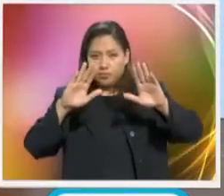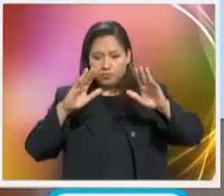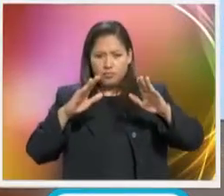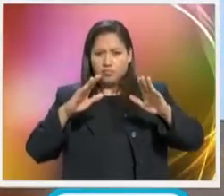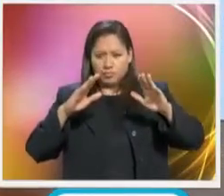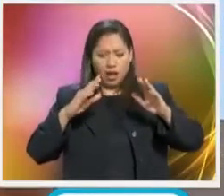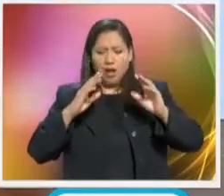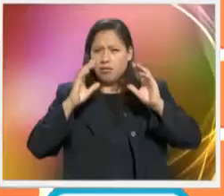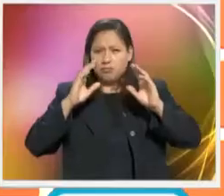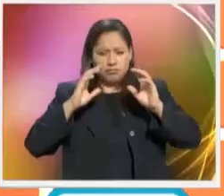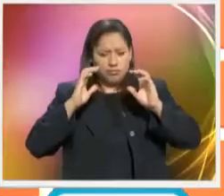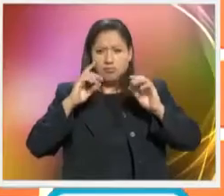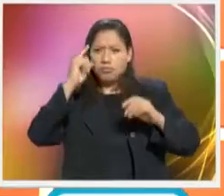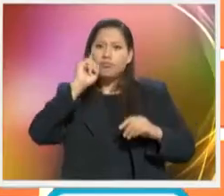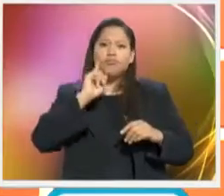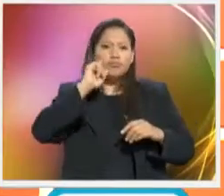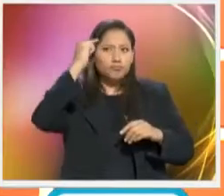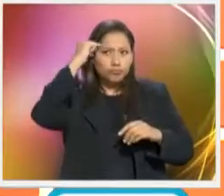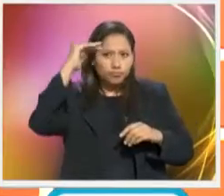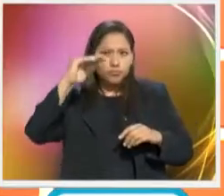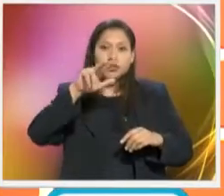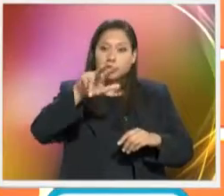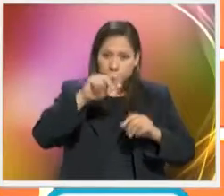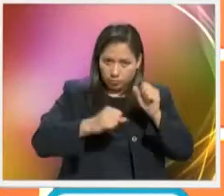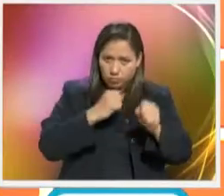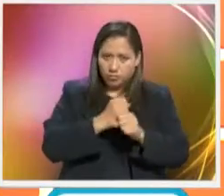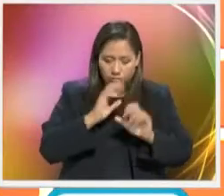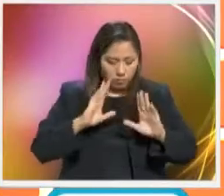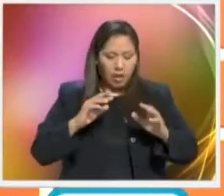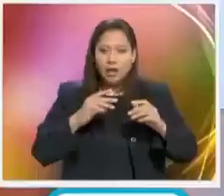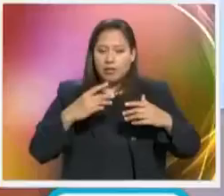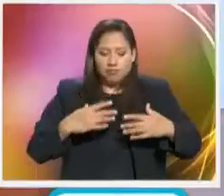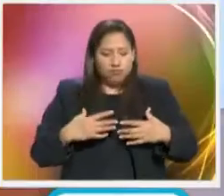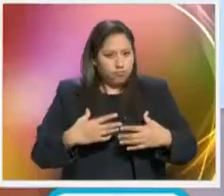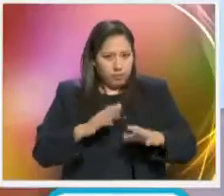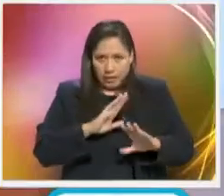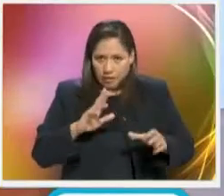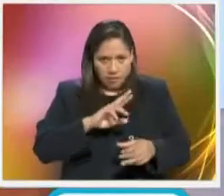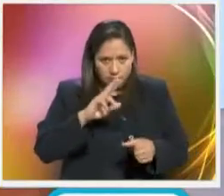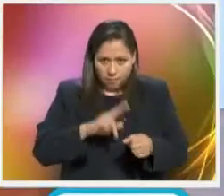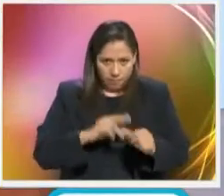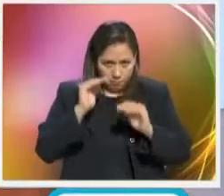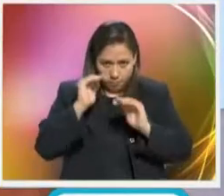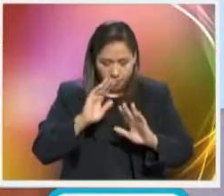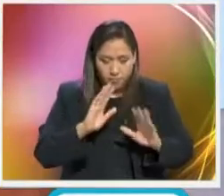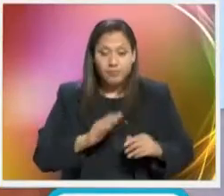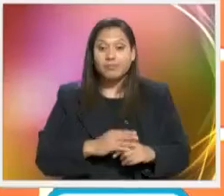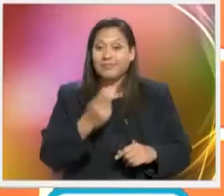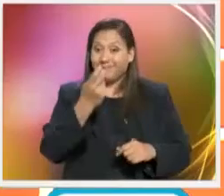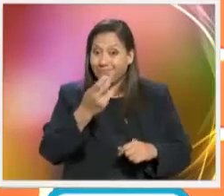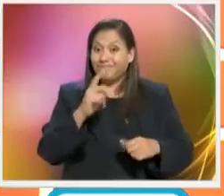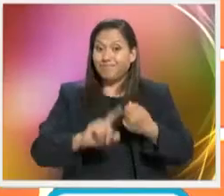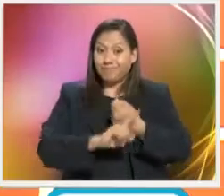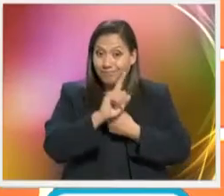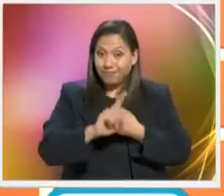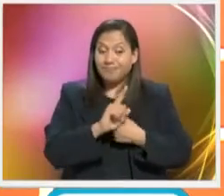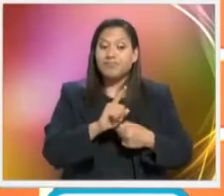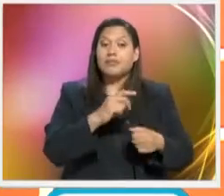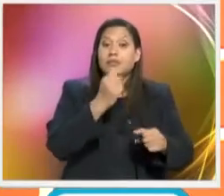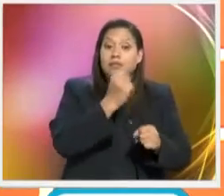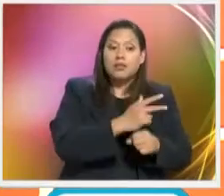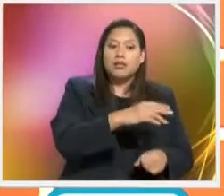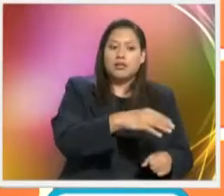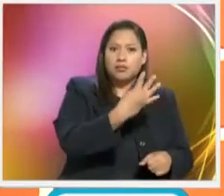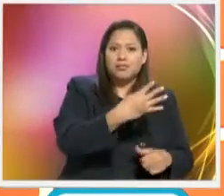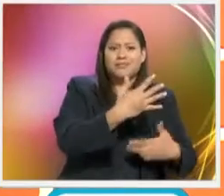femenino completo, que tenga mínimo 18 años. Muchas veces este es un problema importante desde los 14,